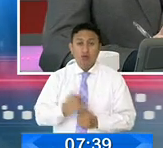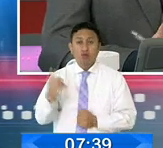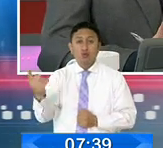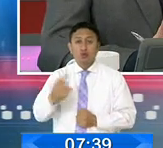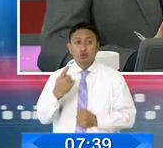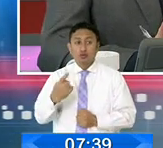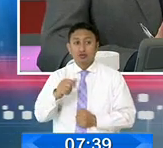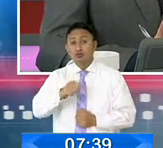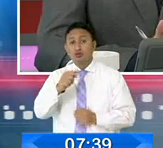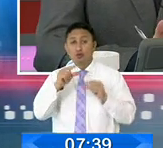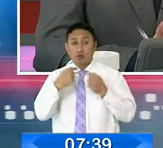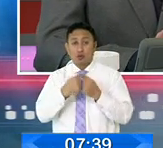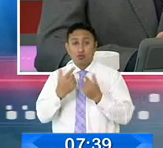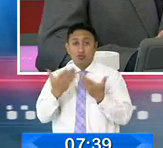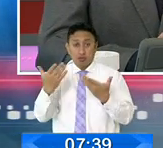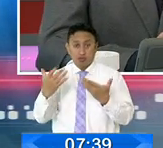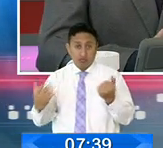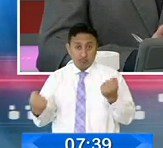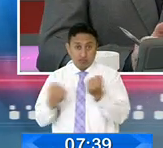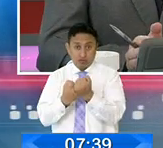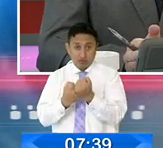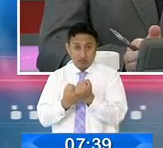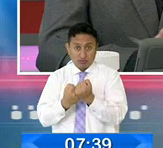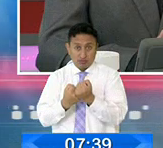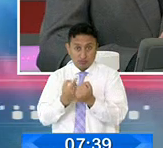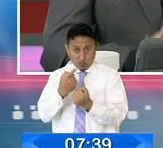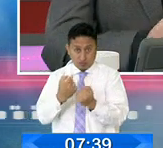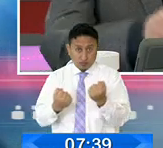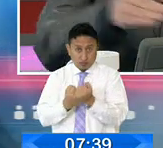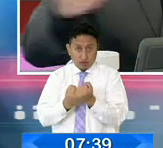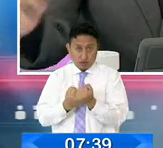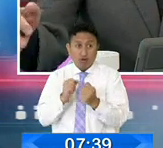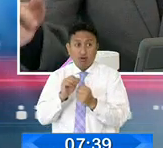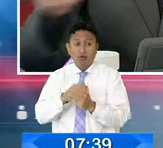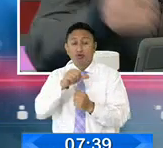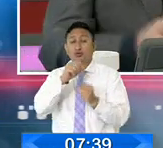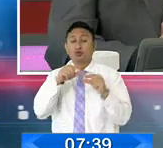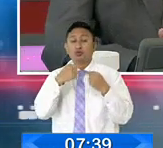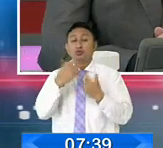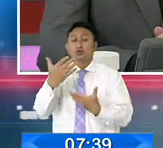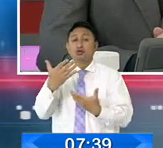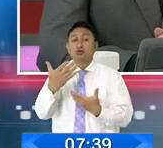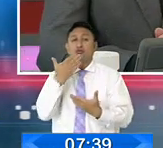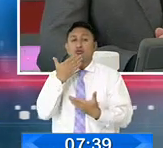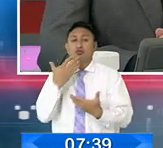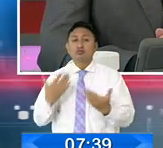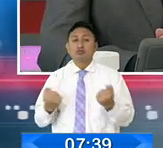se alinearían con el correísmo, se abre la puerta, o con cualquier otro partido?